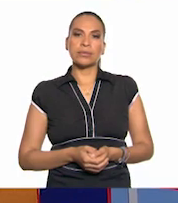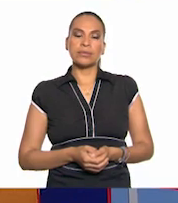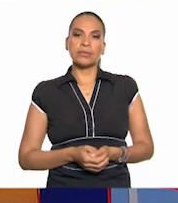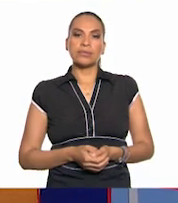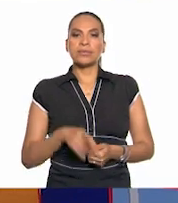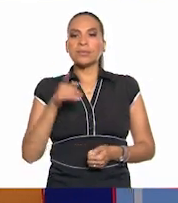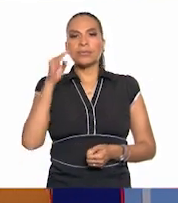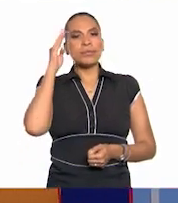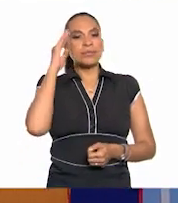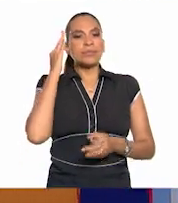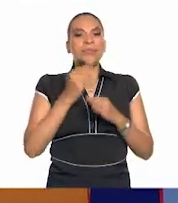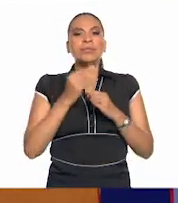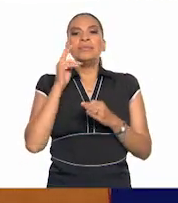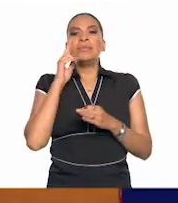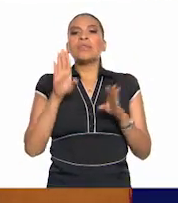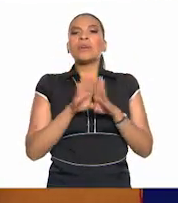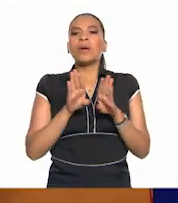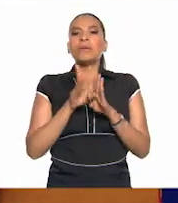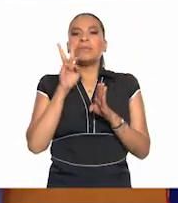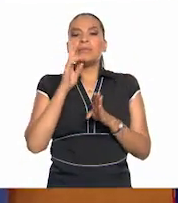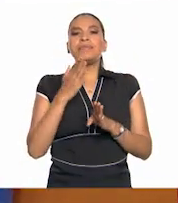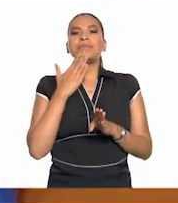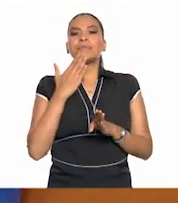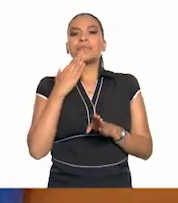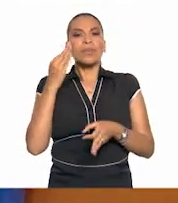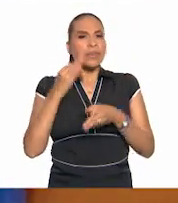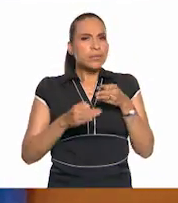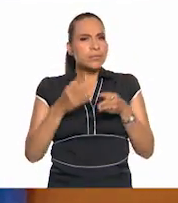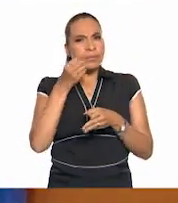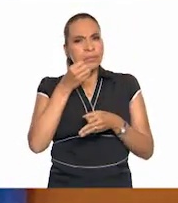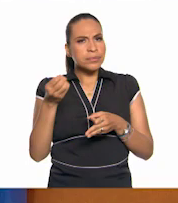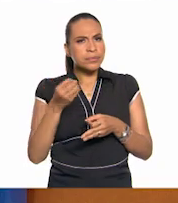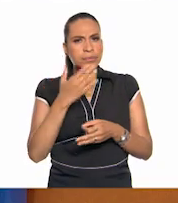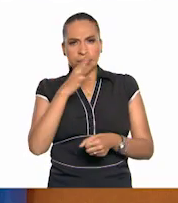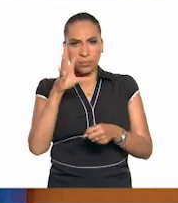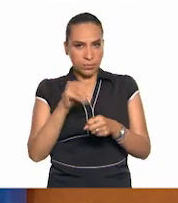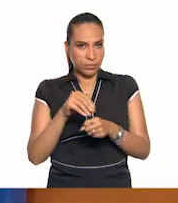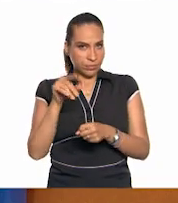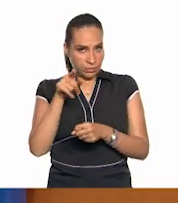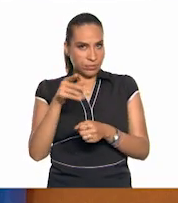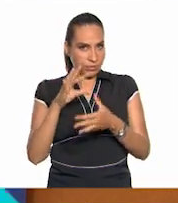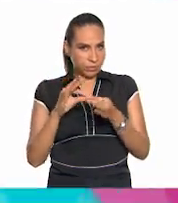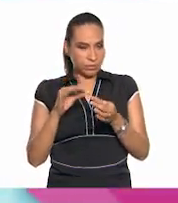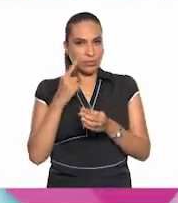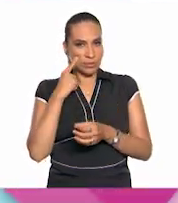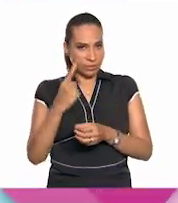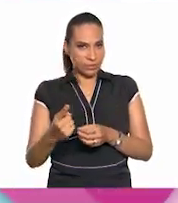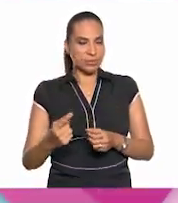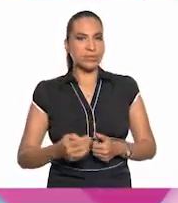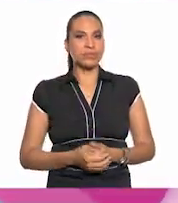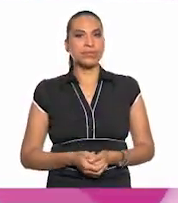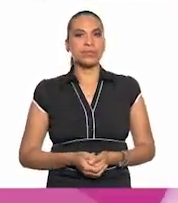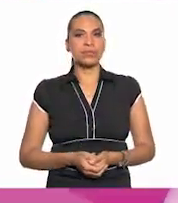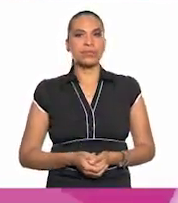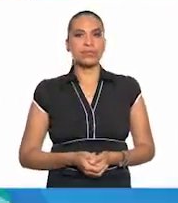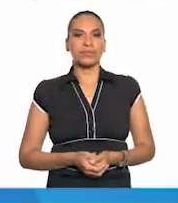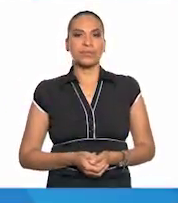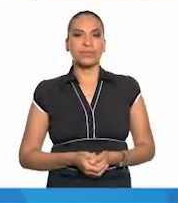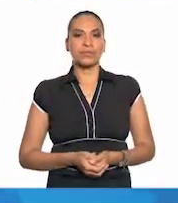¿Te parece si vemos cómo quedaría ya al final? Sí. ¿Completo el texto? Sí, vamos a ver el texto completo de la